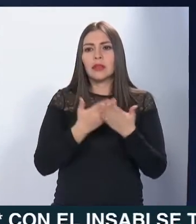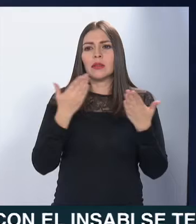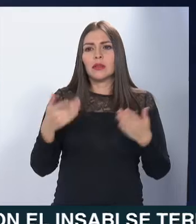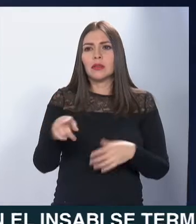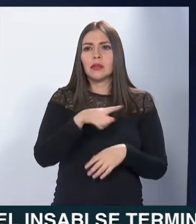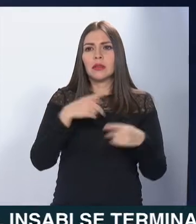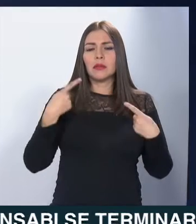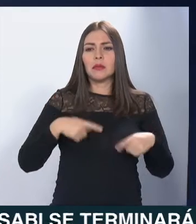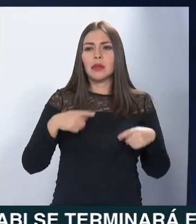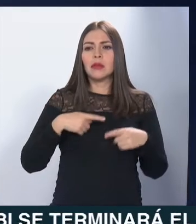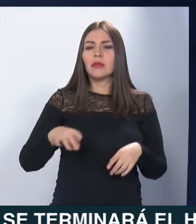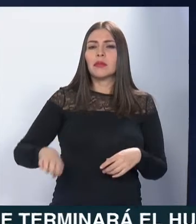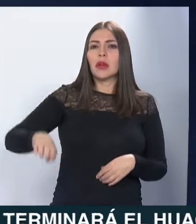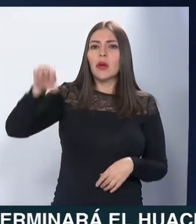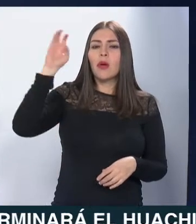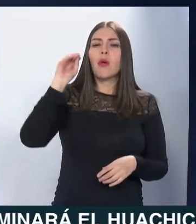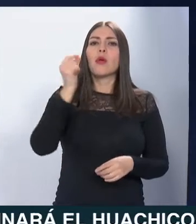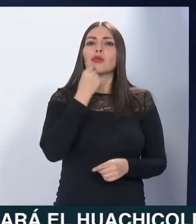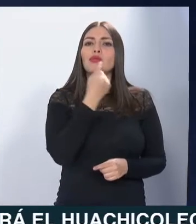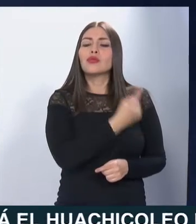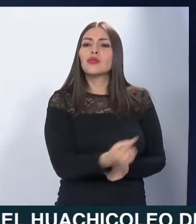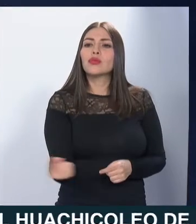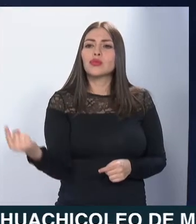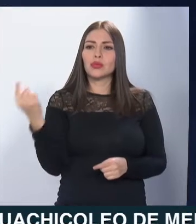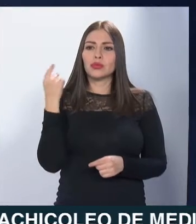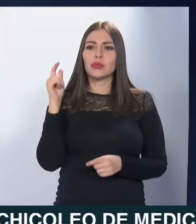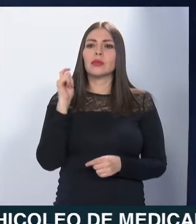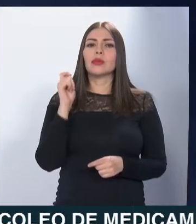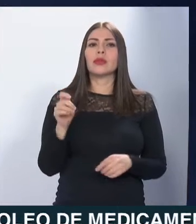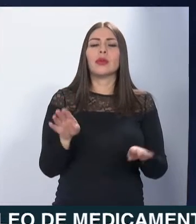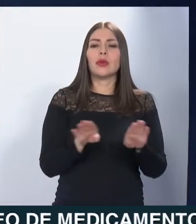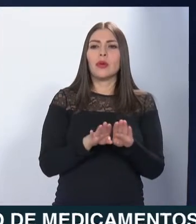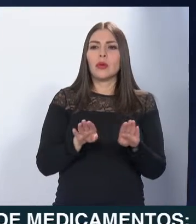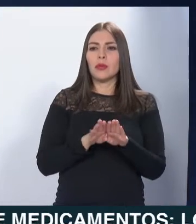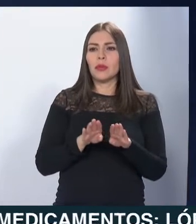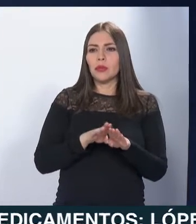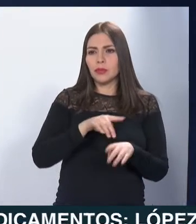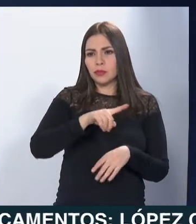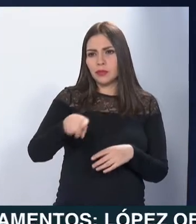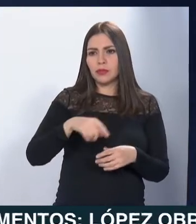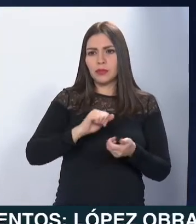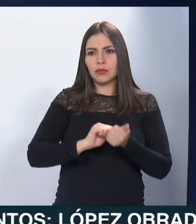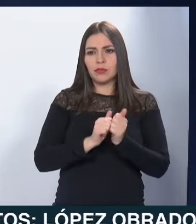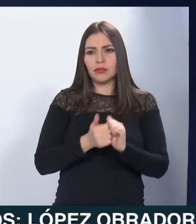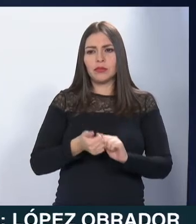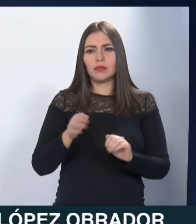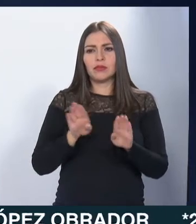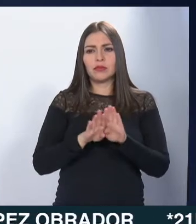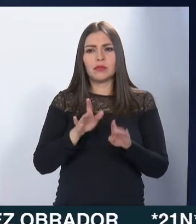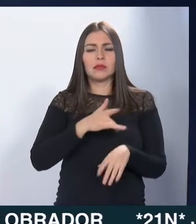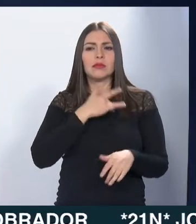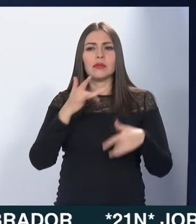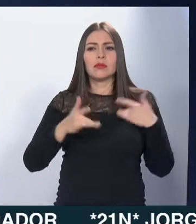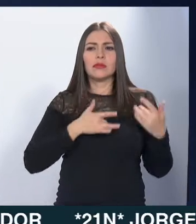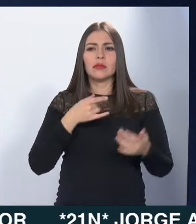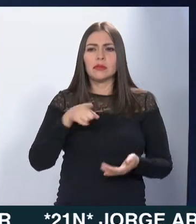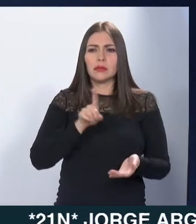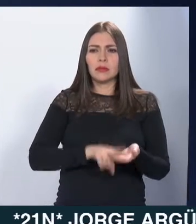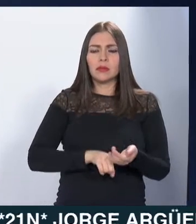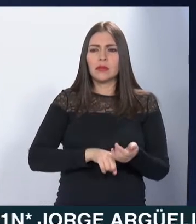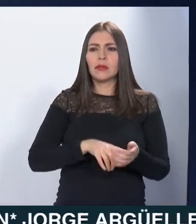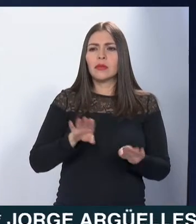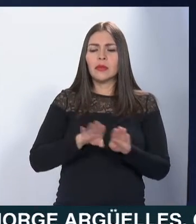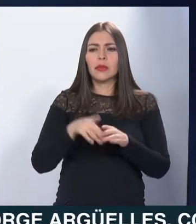las personas mayores y con los niños de alguna manera representa un reflejo de lo que ocurre con una sociedad